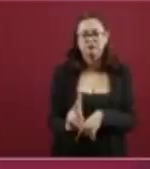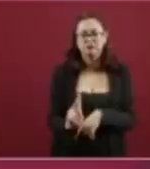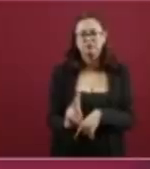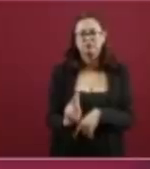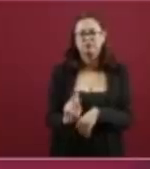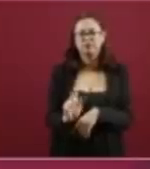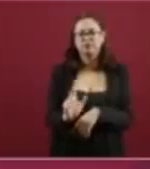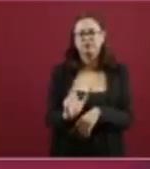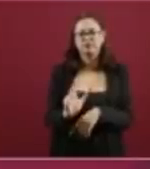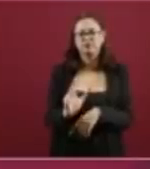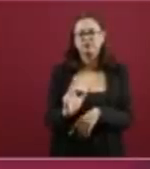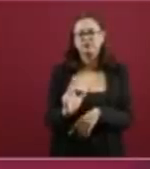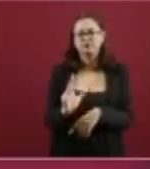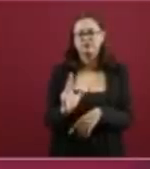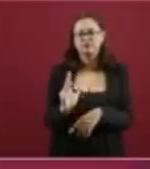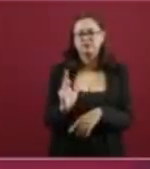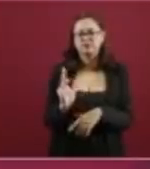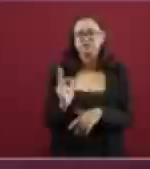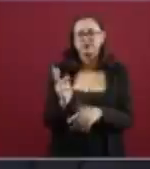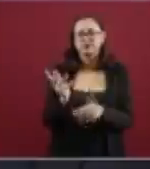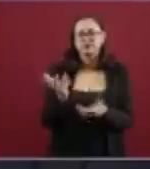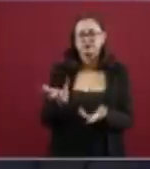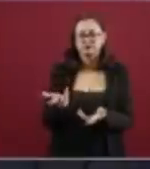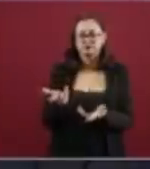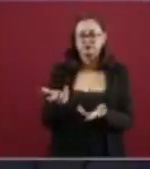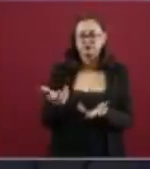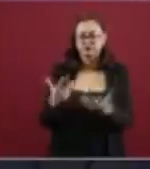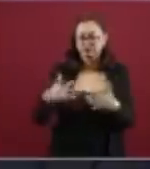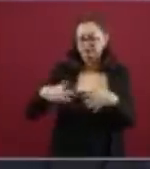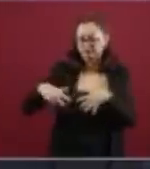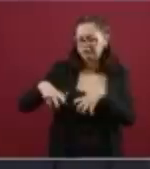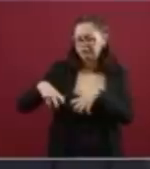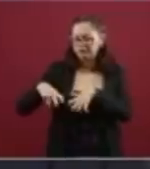se arraigó mucho ahí